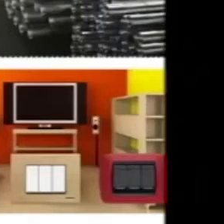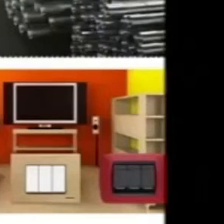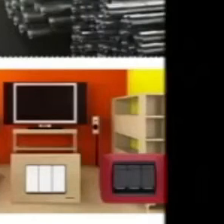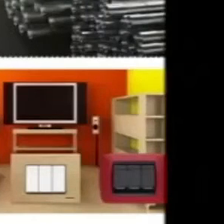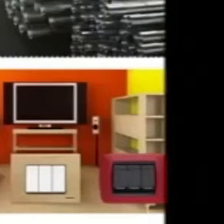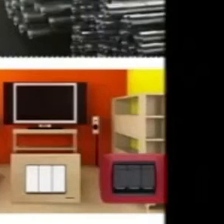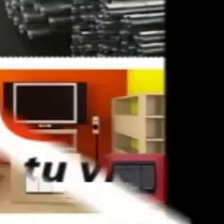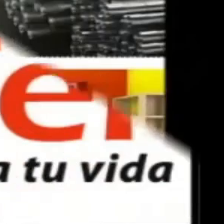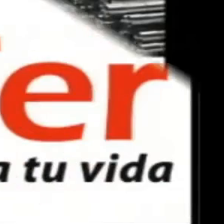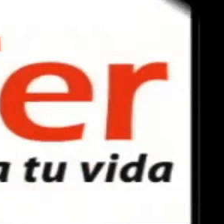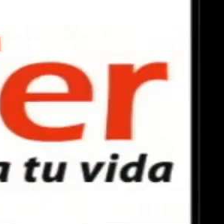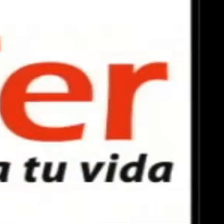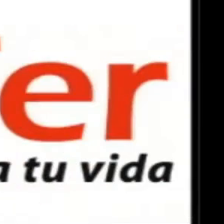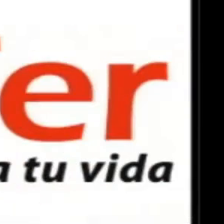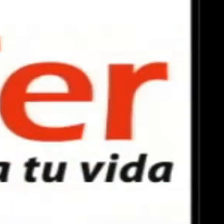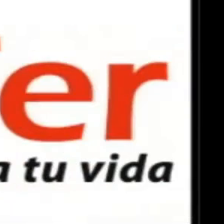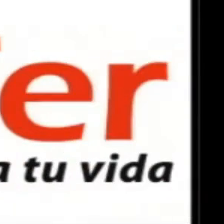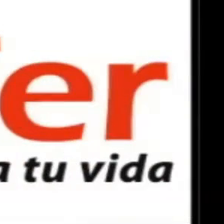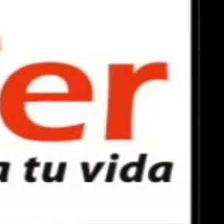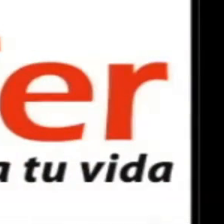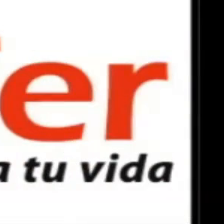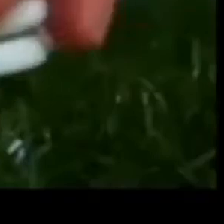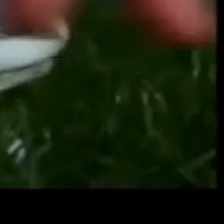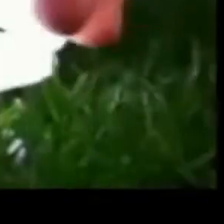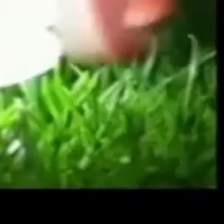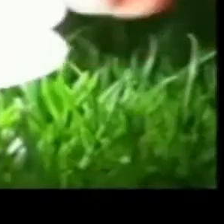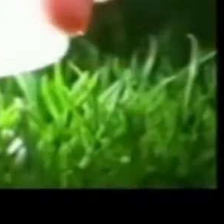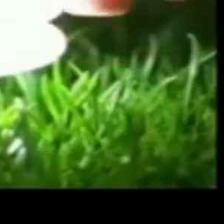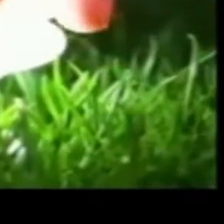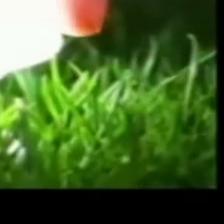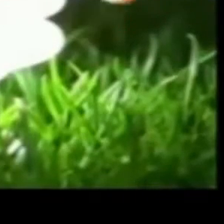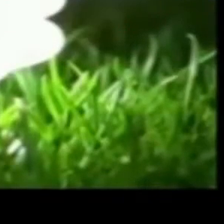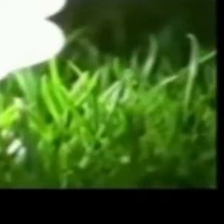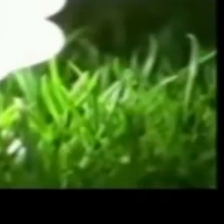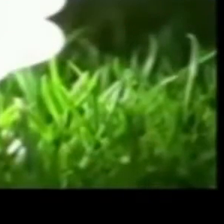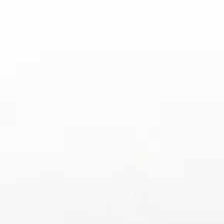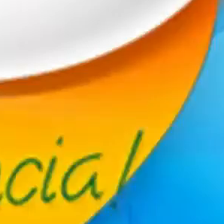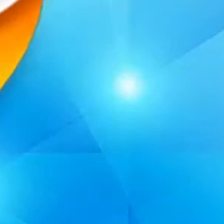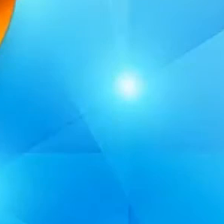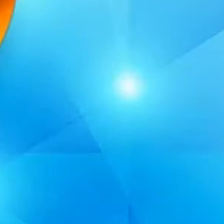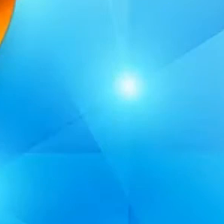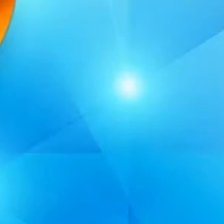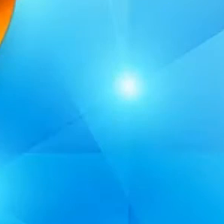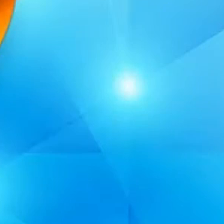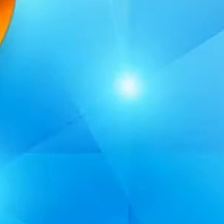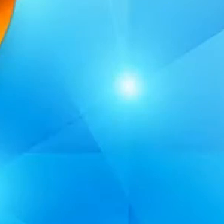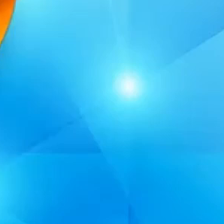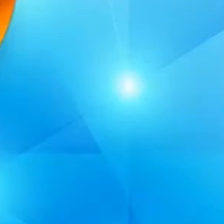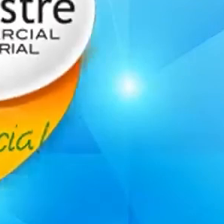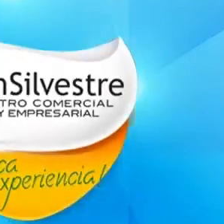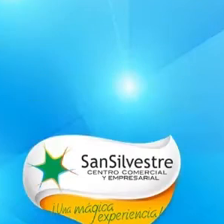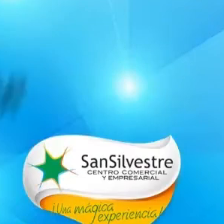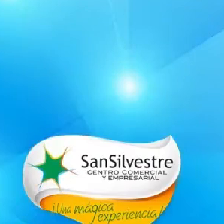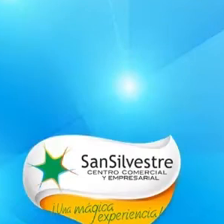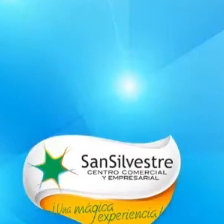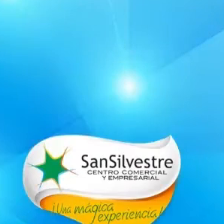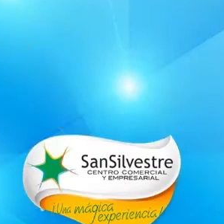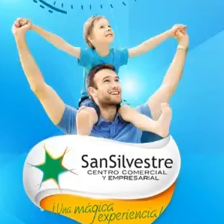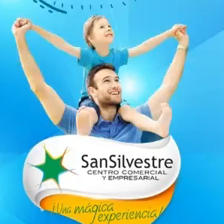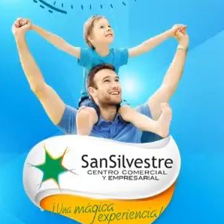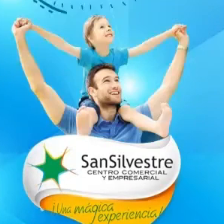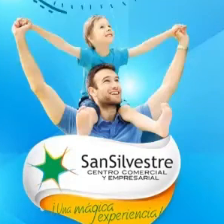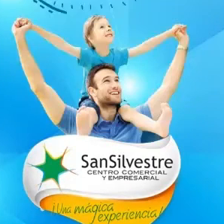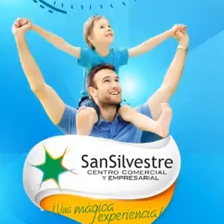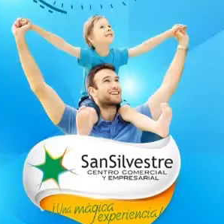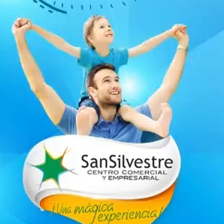calidad. En materiales eléctricos, Electrofer ilumina tu vida. En el Centro Comercial San Silvestre, compra, registra y gánate